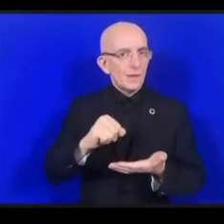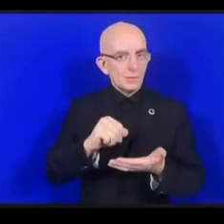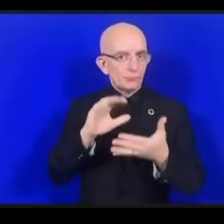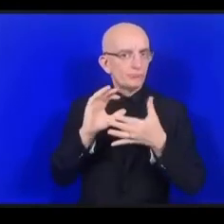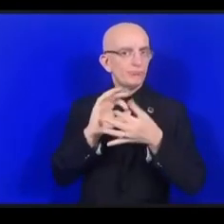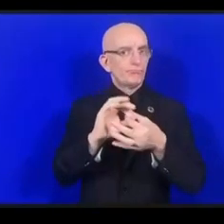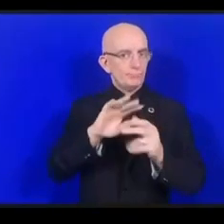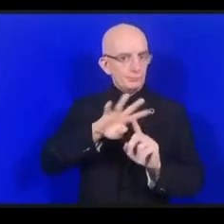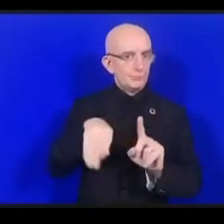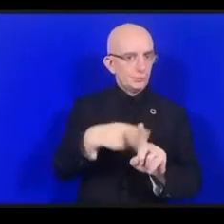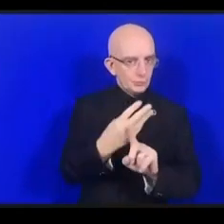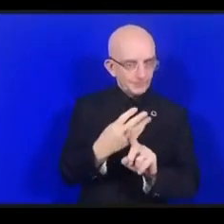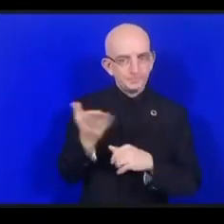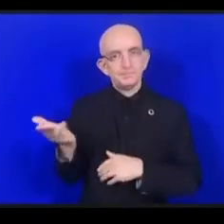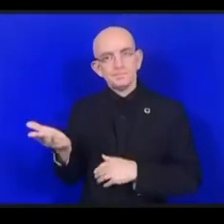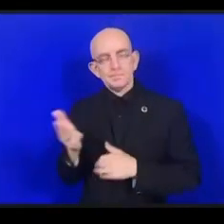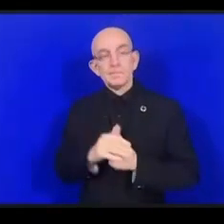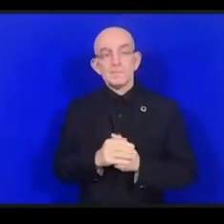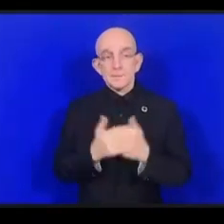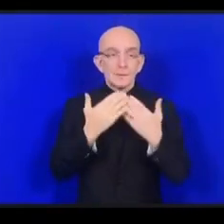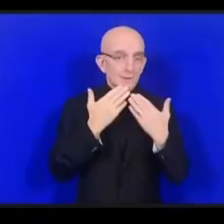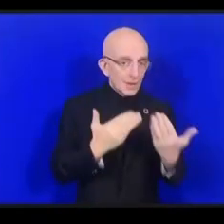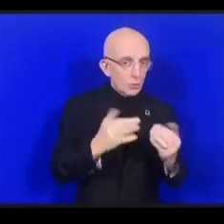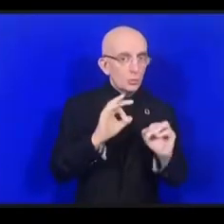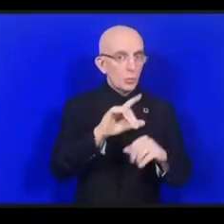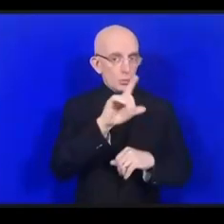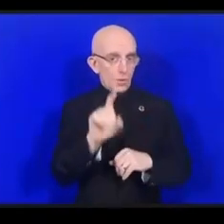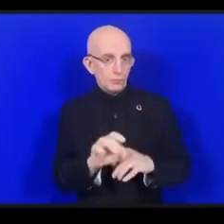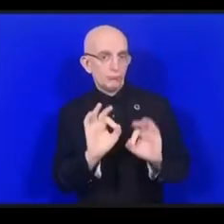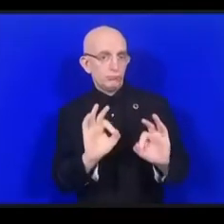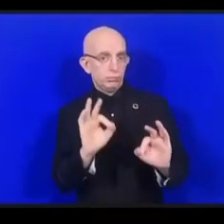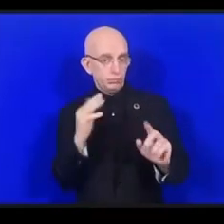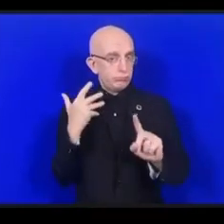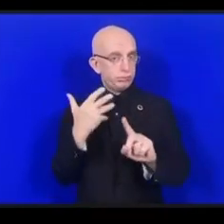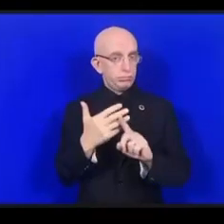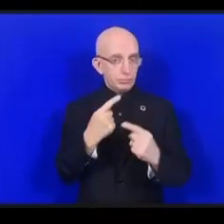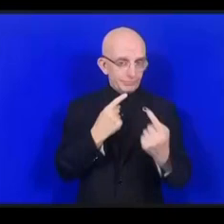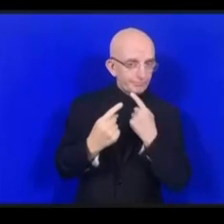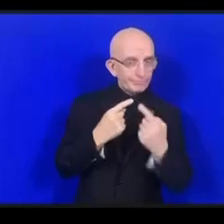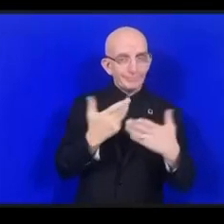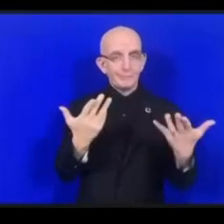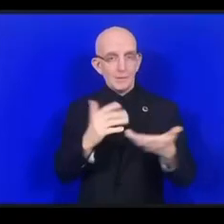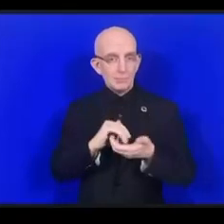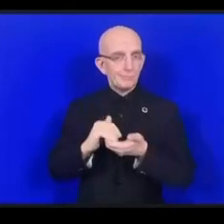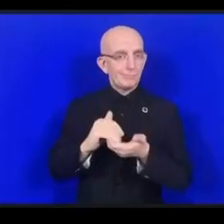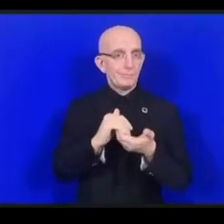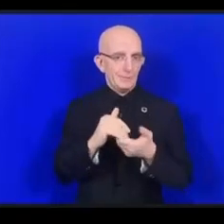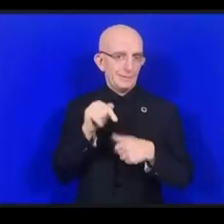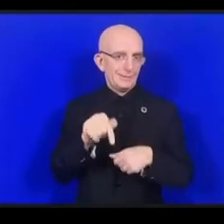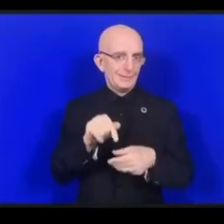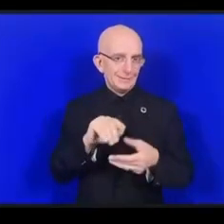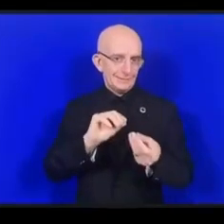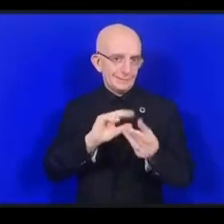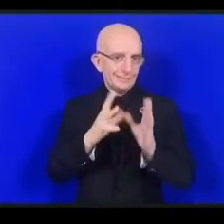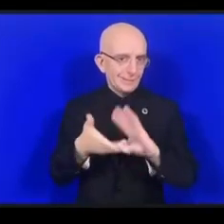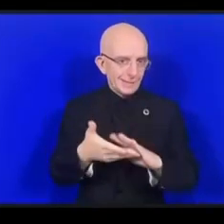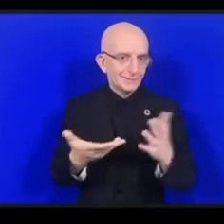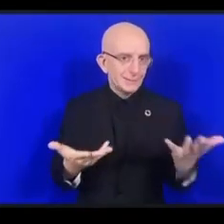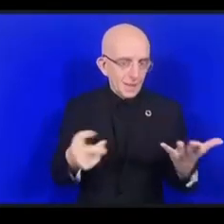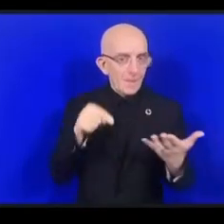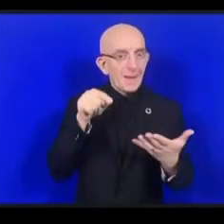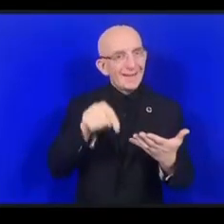dinámica sobre este tema se creó fue antes de que las cosas estuvieran tan generalizadas como lo